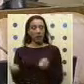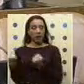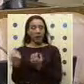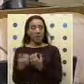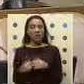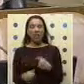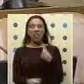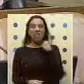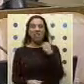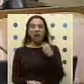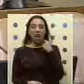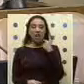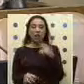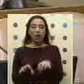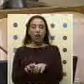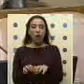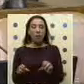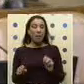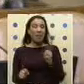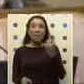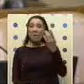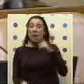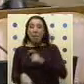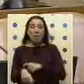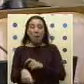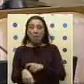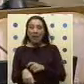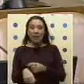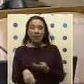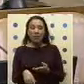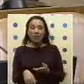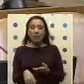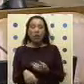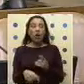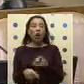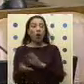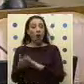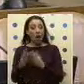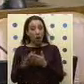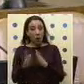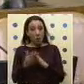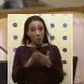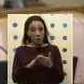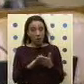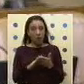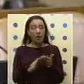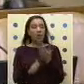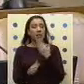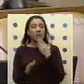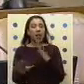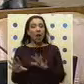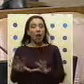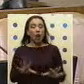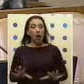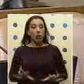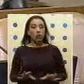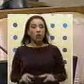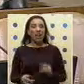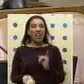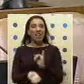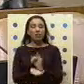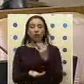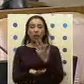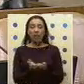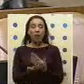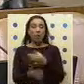ha fallado a sus compromisos desde el primer día, no solo con la comunidad, sino también con las condiciones institucionales existentes, como